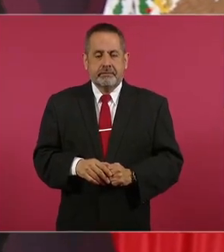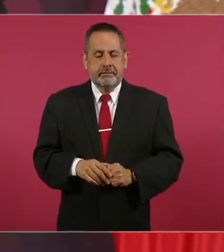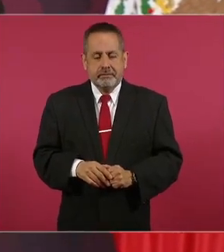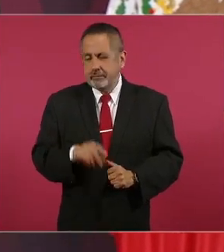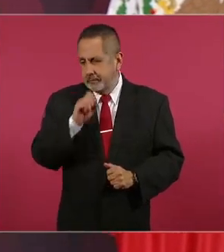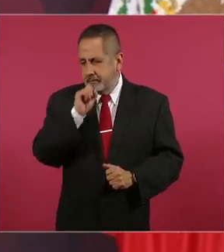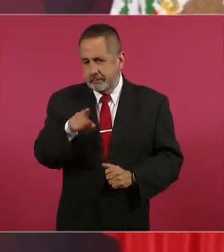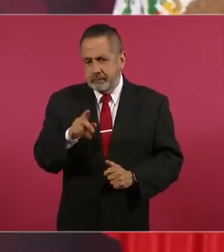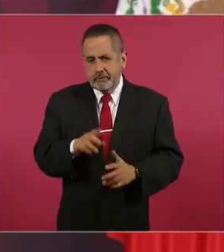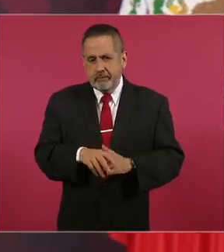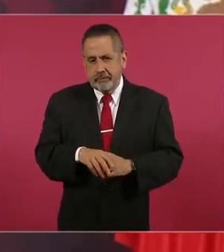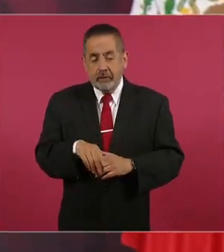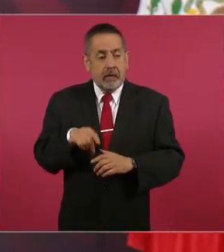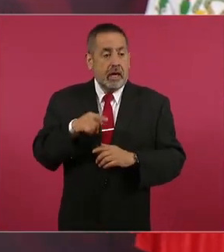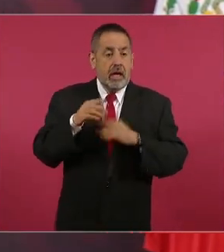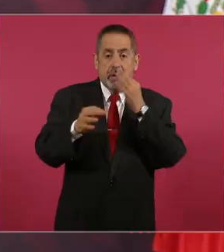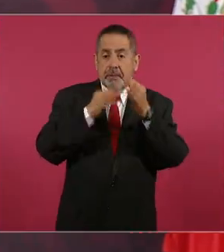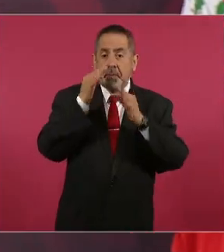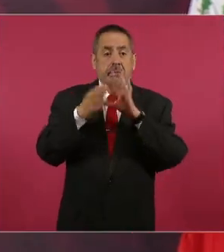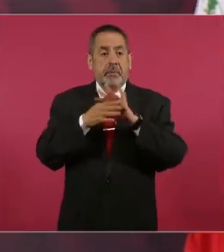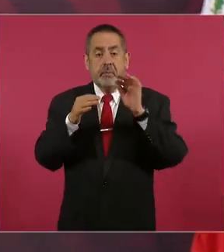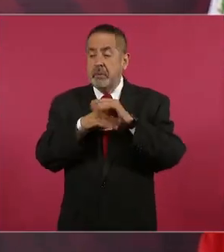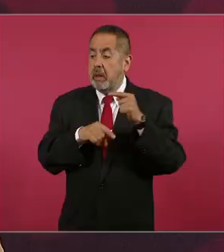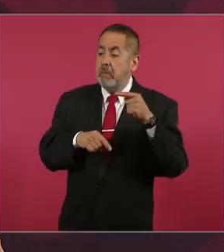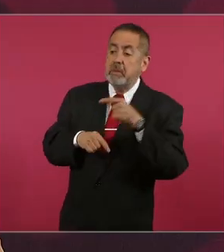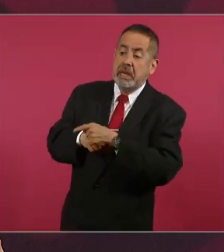Básicamente, porque hay campañas.